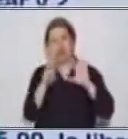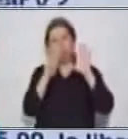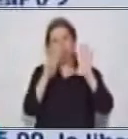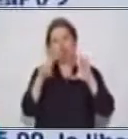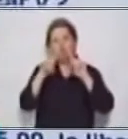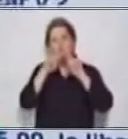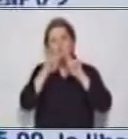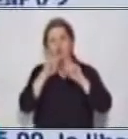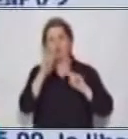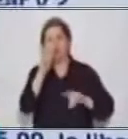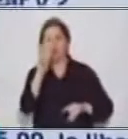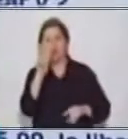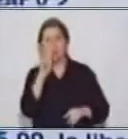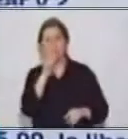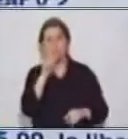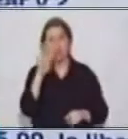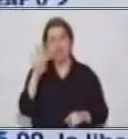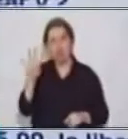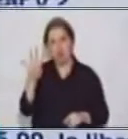8 por 3, 24.